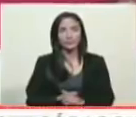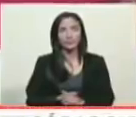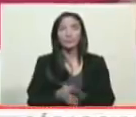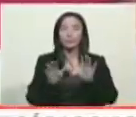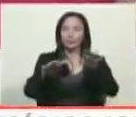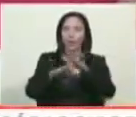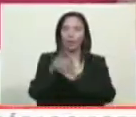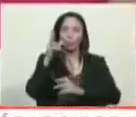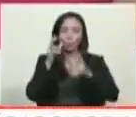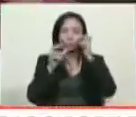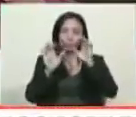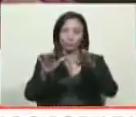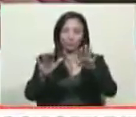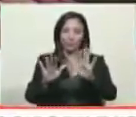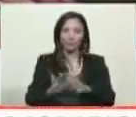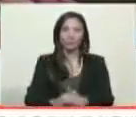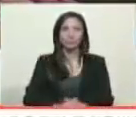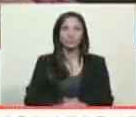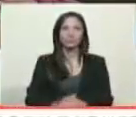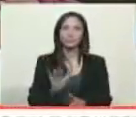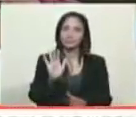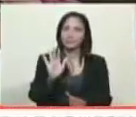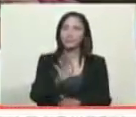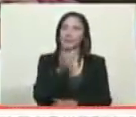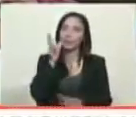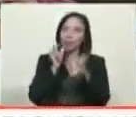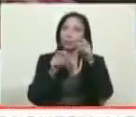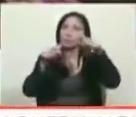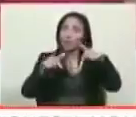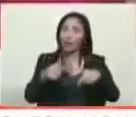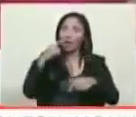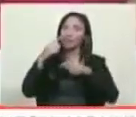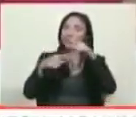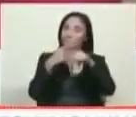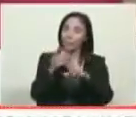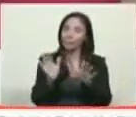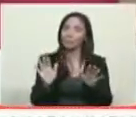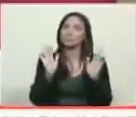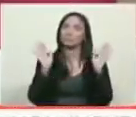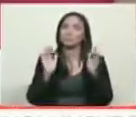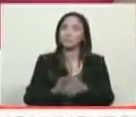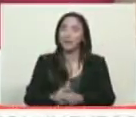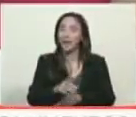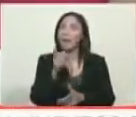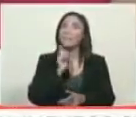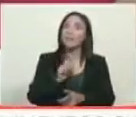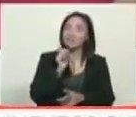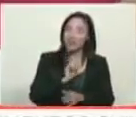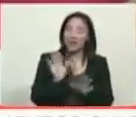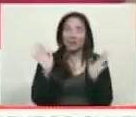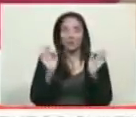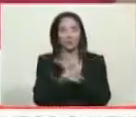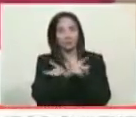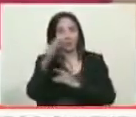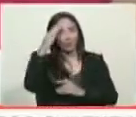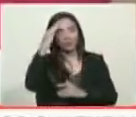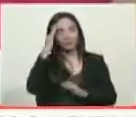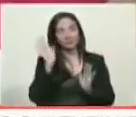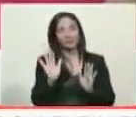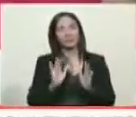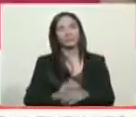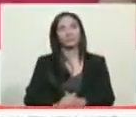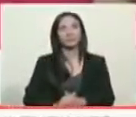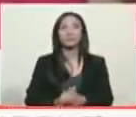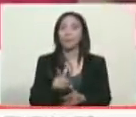Escuchen, escuchen. Escuchen que esta fiesta se va a poner buena, porque yo quiero que diga que es mentira. Yo quiero que diga